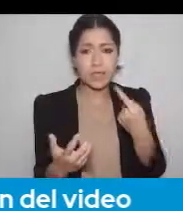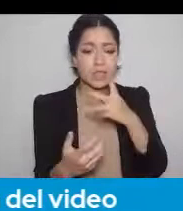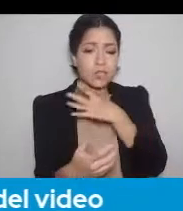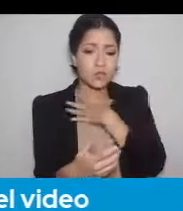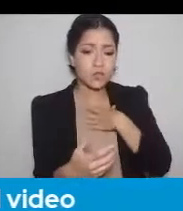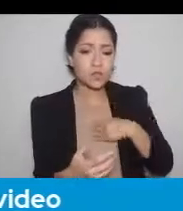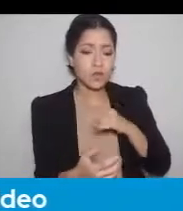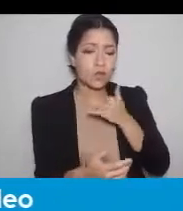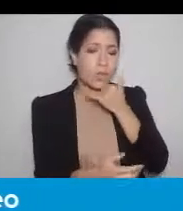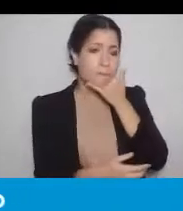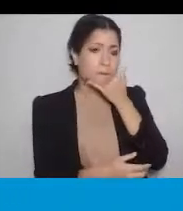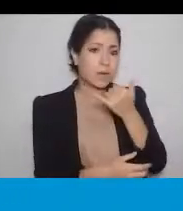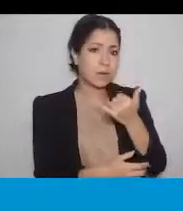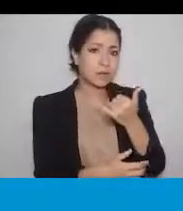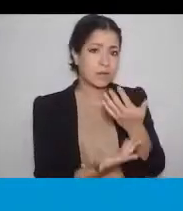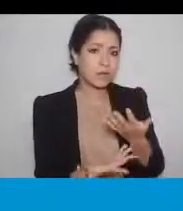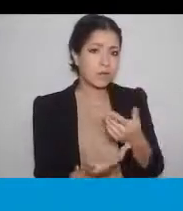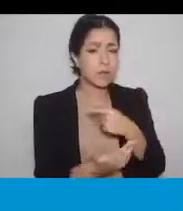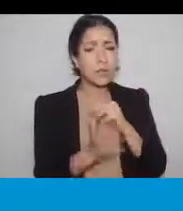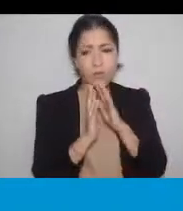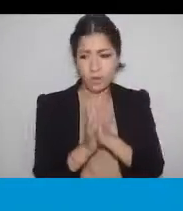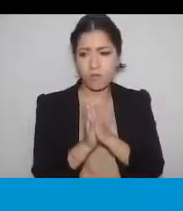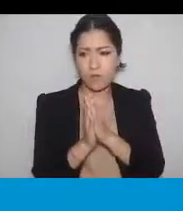¿Le perdonas, Kepler? ¿De qué?